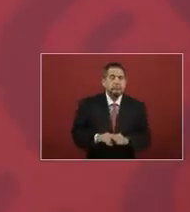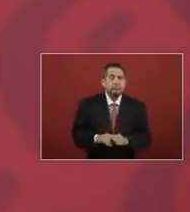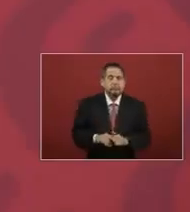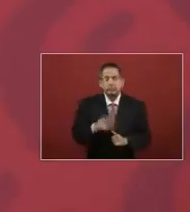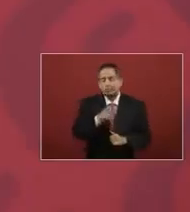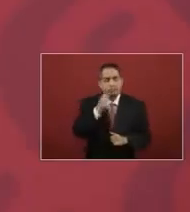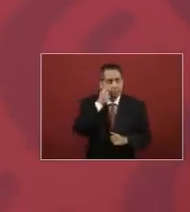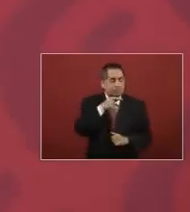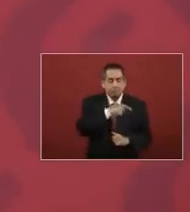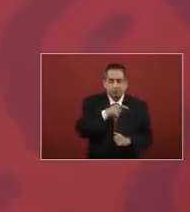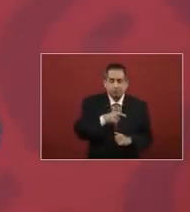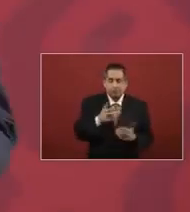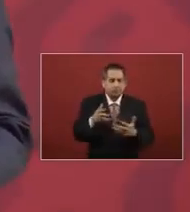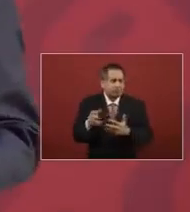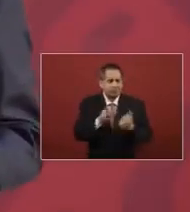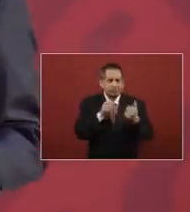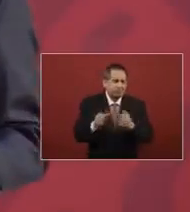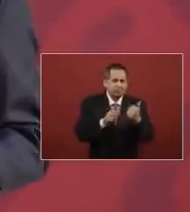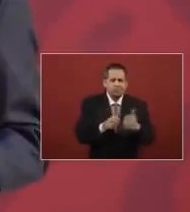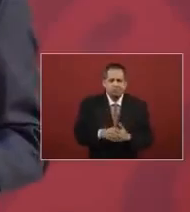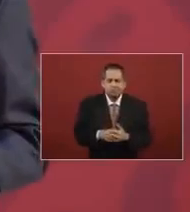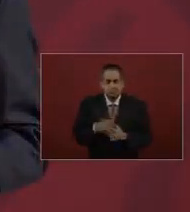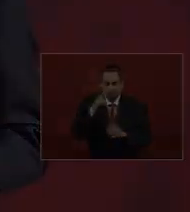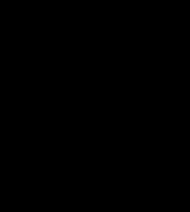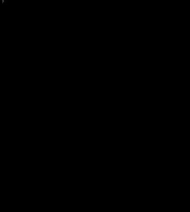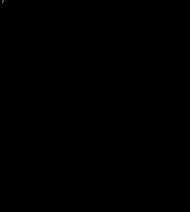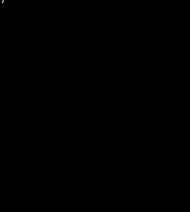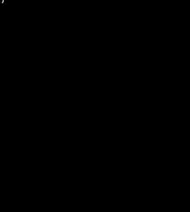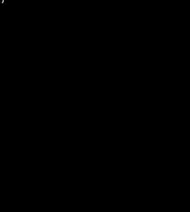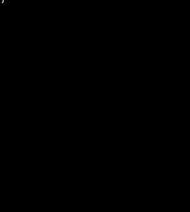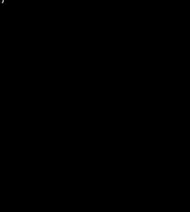por más que se apuraron a saquear.